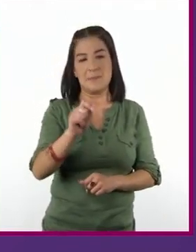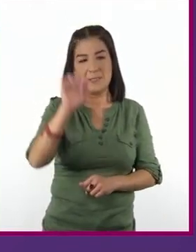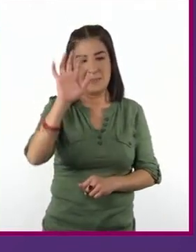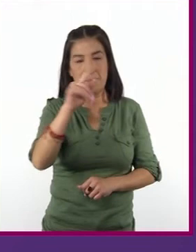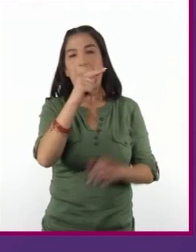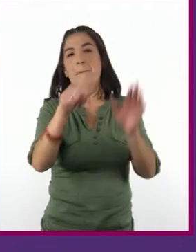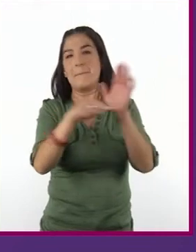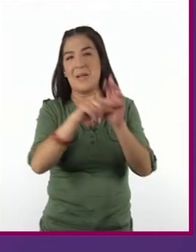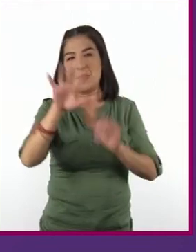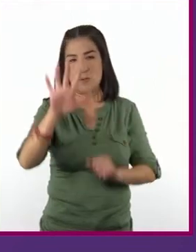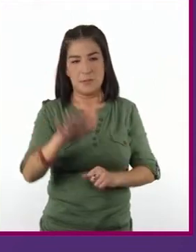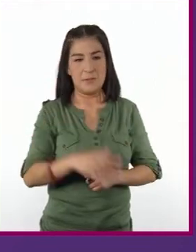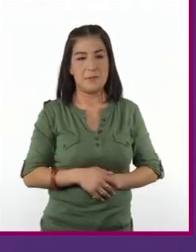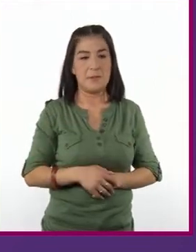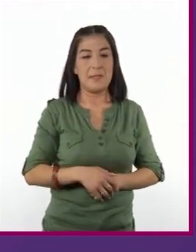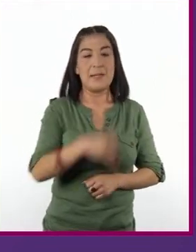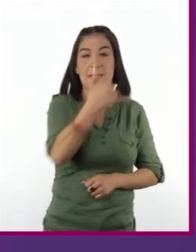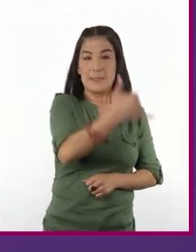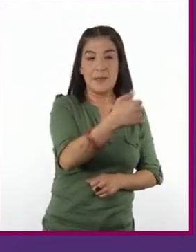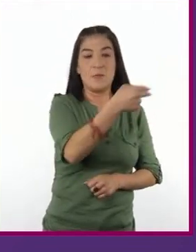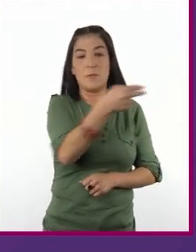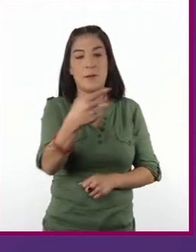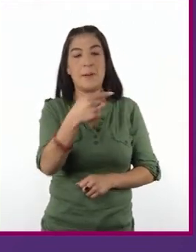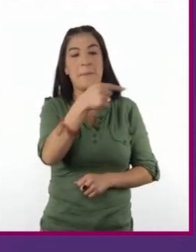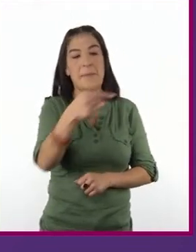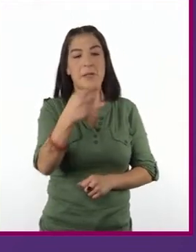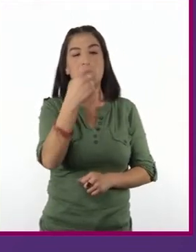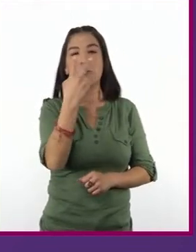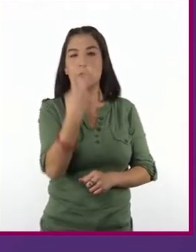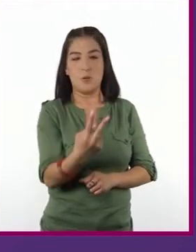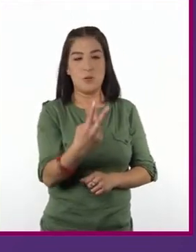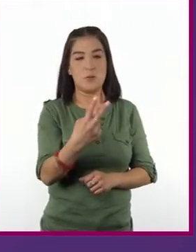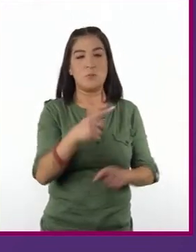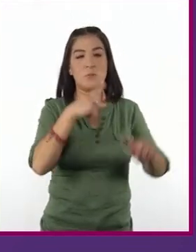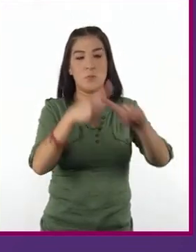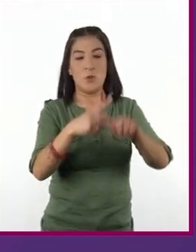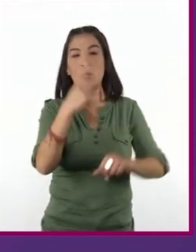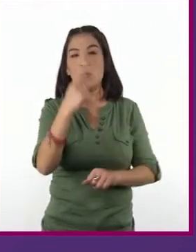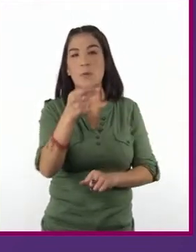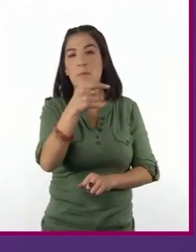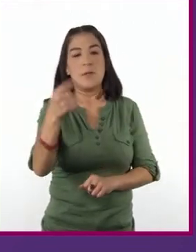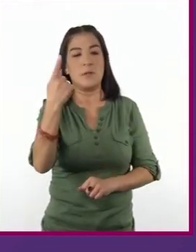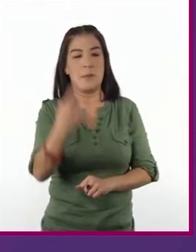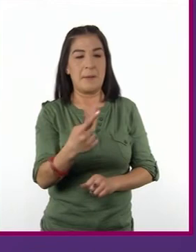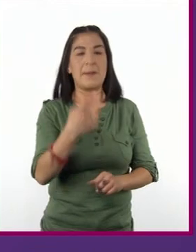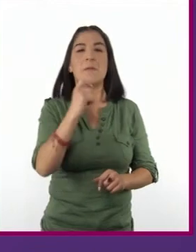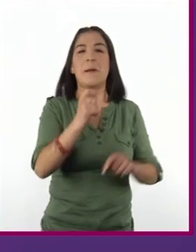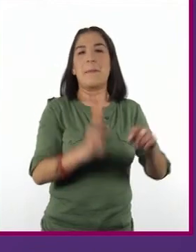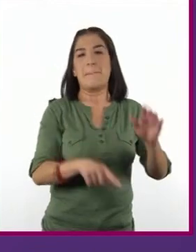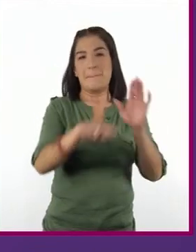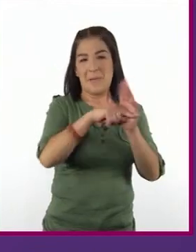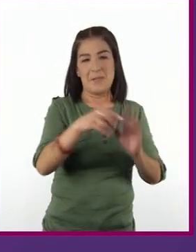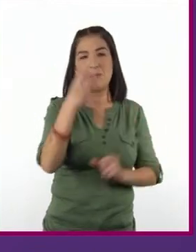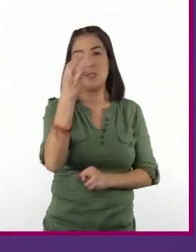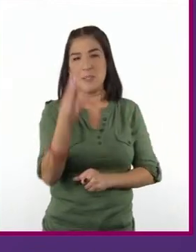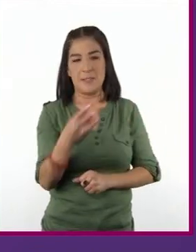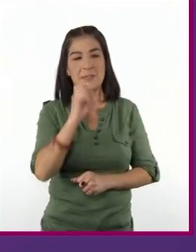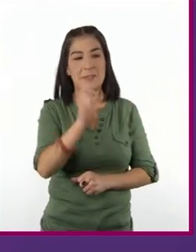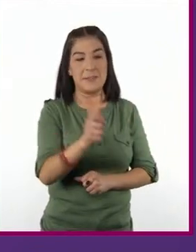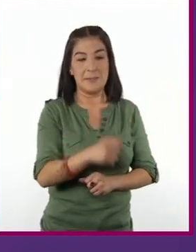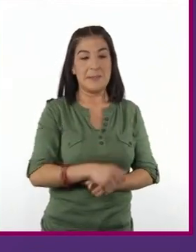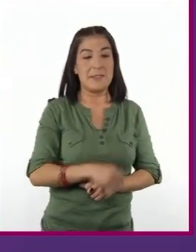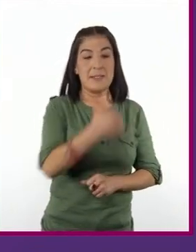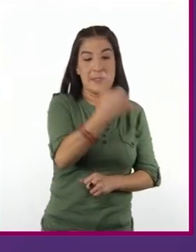igual a menos 2 por 1 menos 1 igual a menos 3. Y igual a menos 2 por